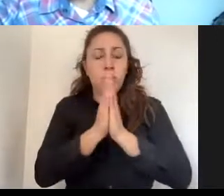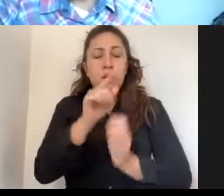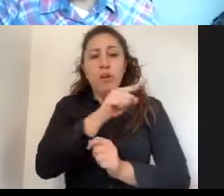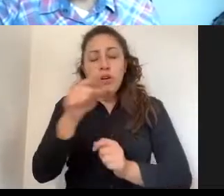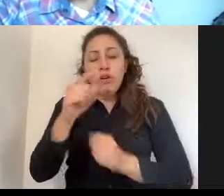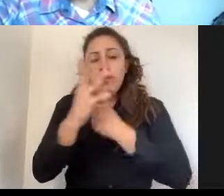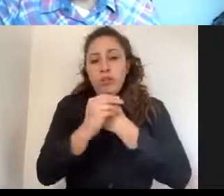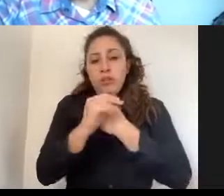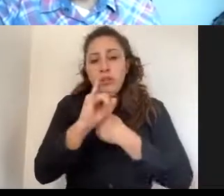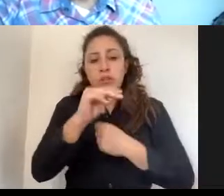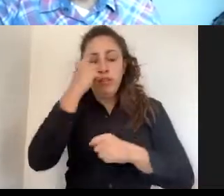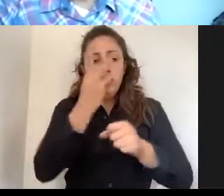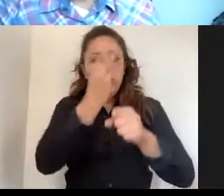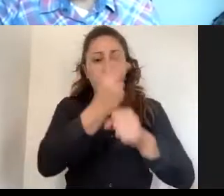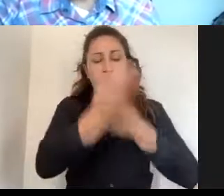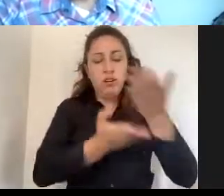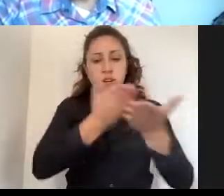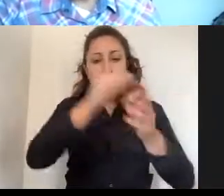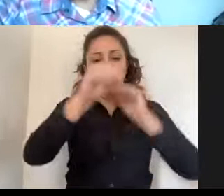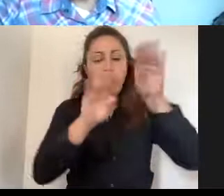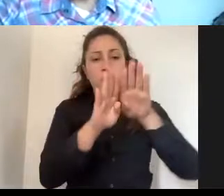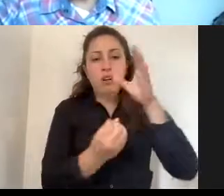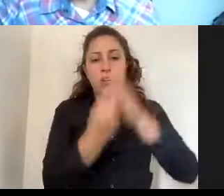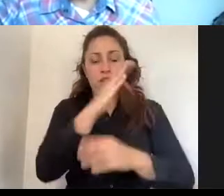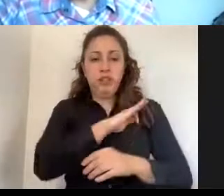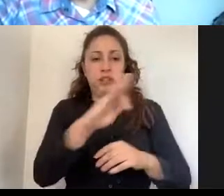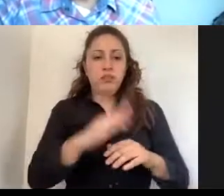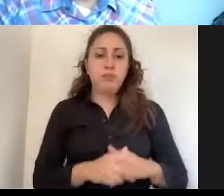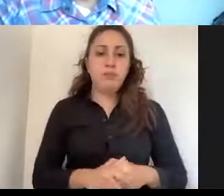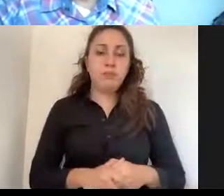observaciones, que se integren al dictamen que corresponde.